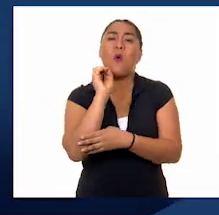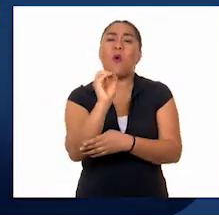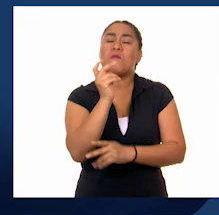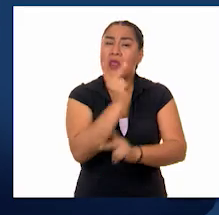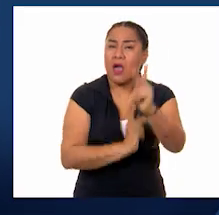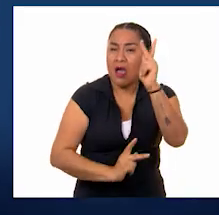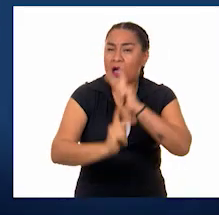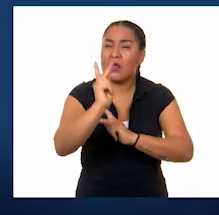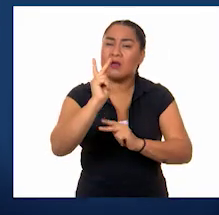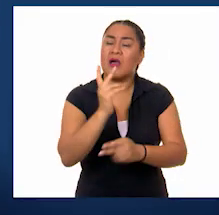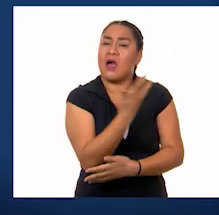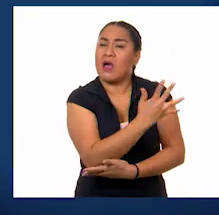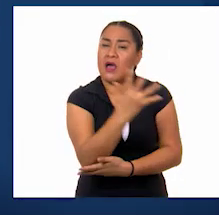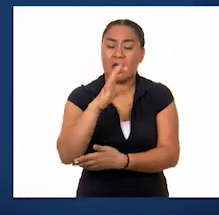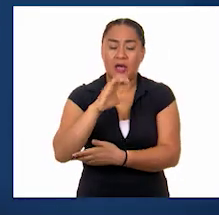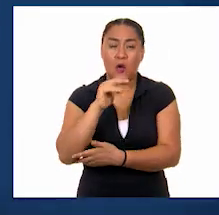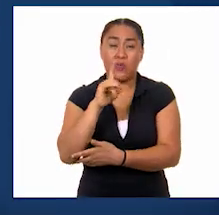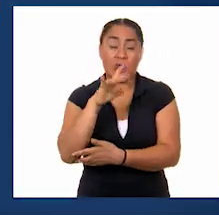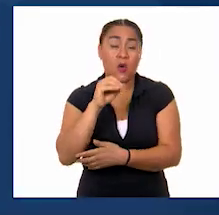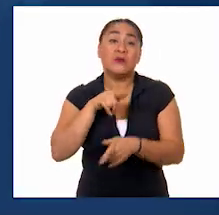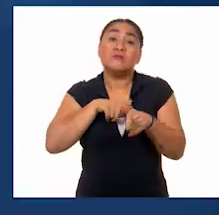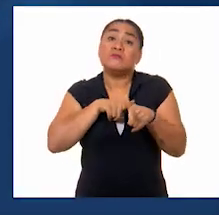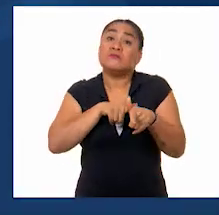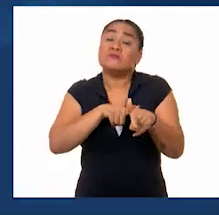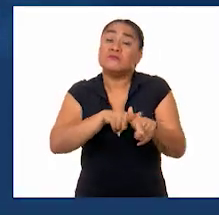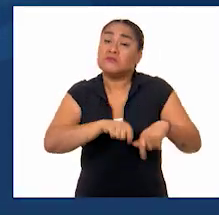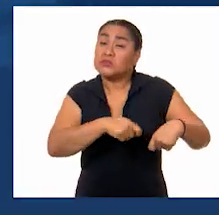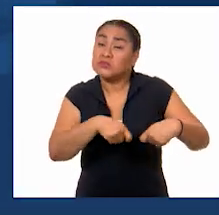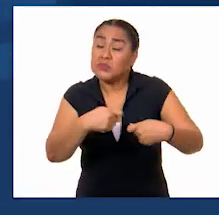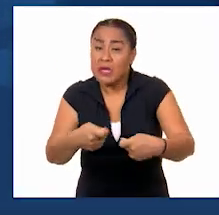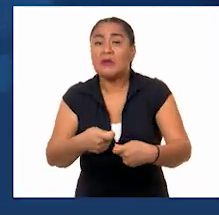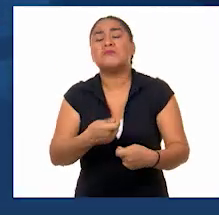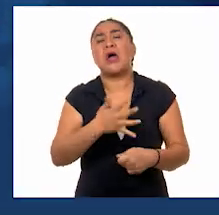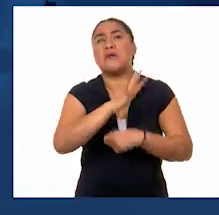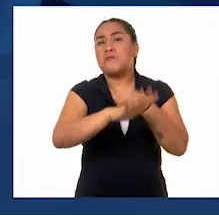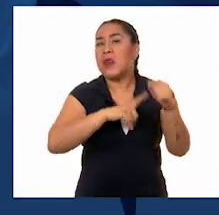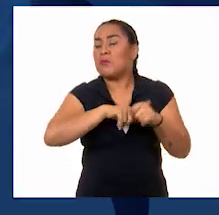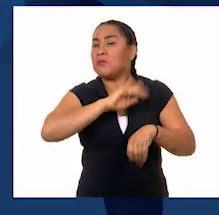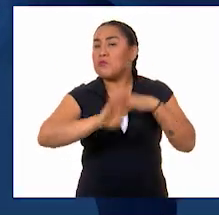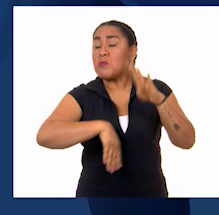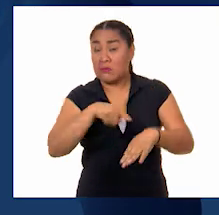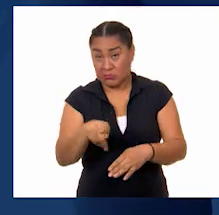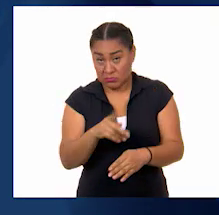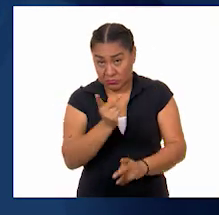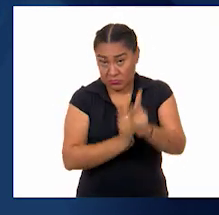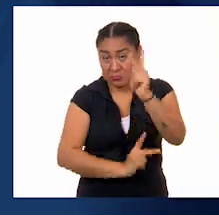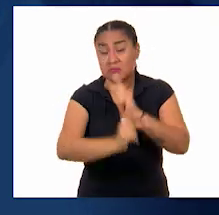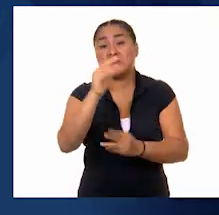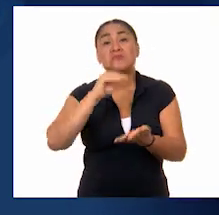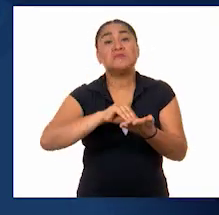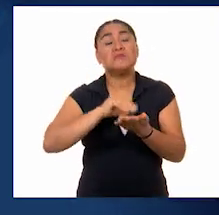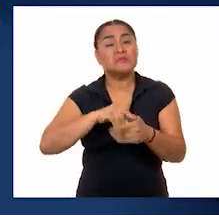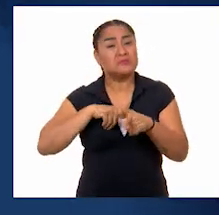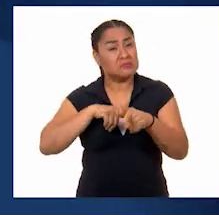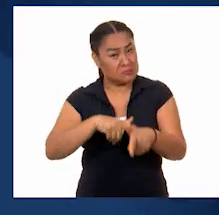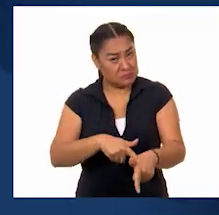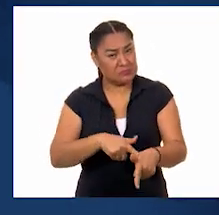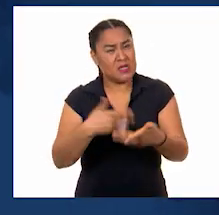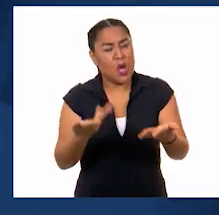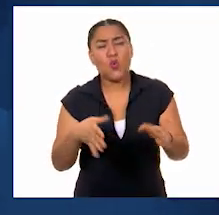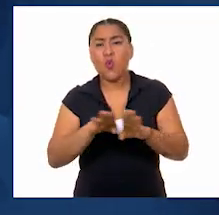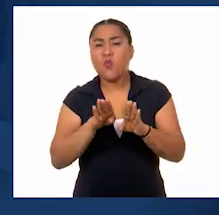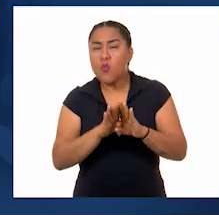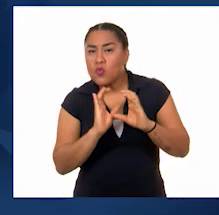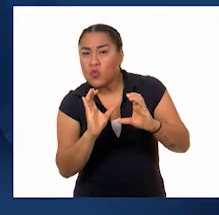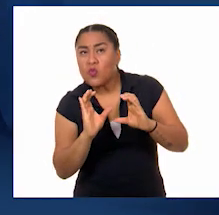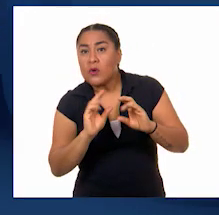caudillo, cómo esas plantas se conservaron, como los dinosaurios ya se murieron y esas plantas todavía siguen presentes acá. ¿Cómo es que se protegieron